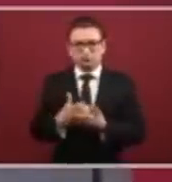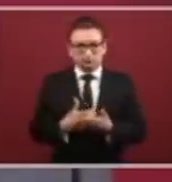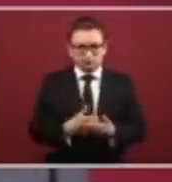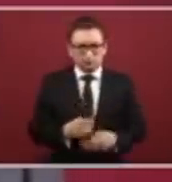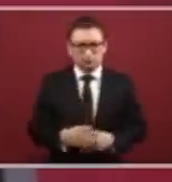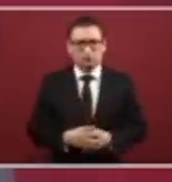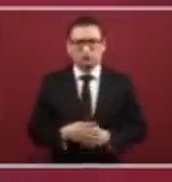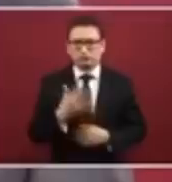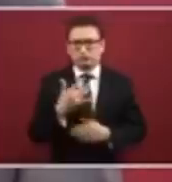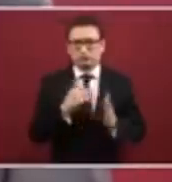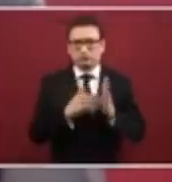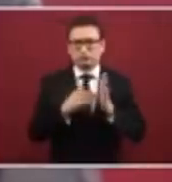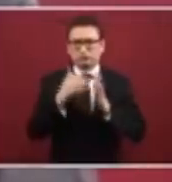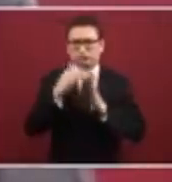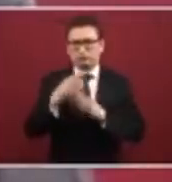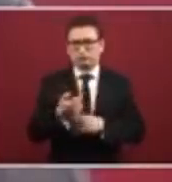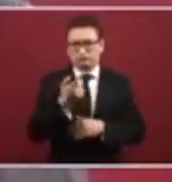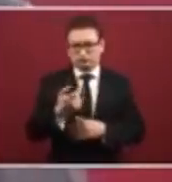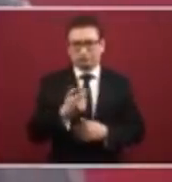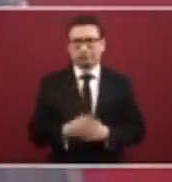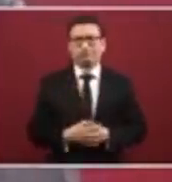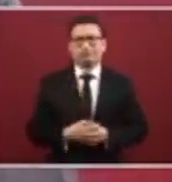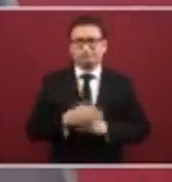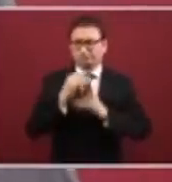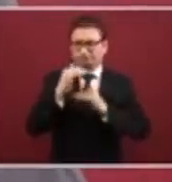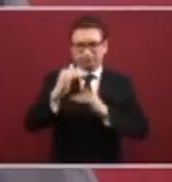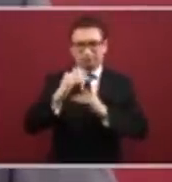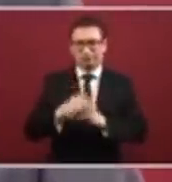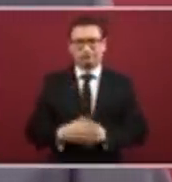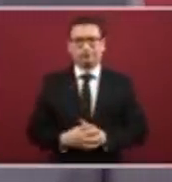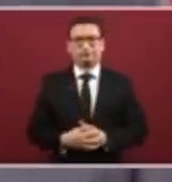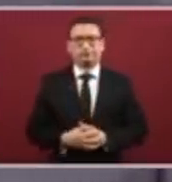mil millones de pesos,